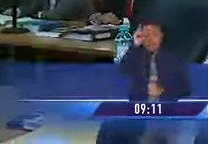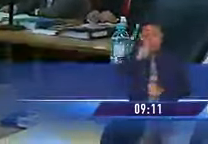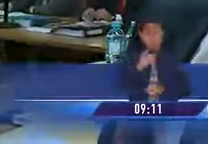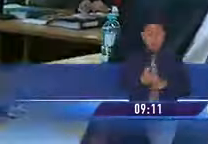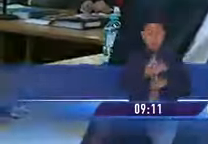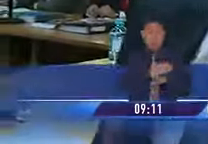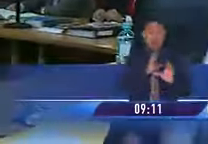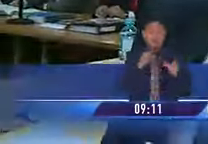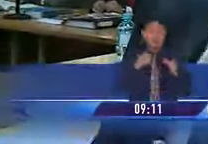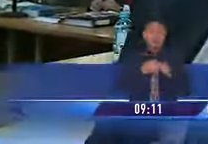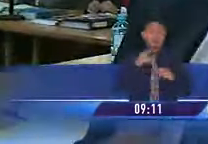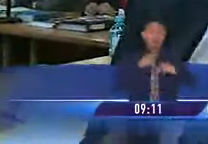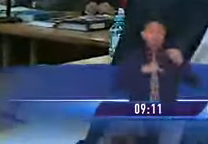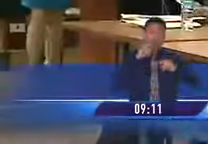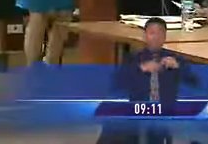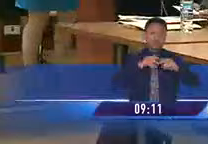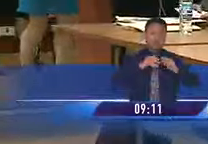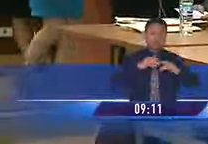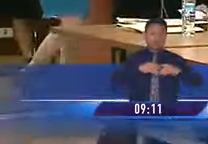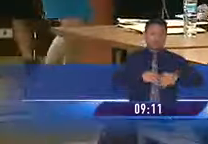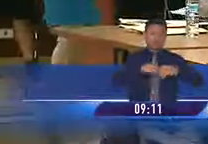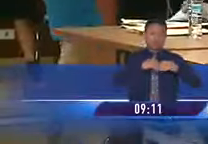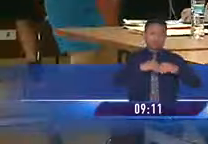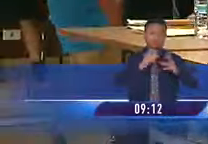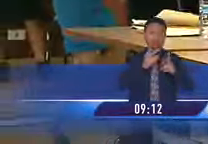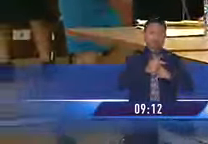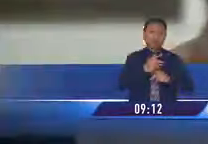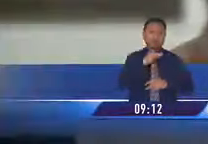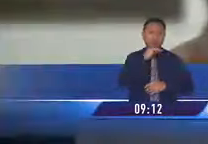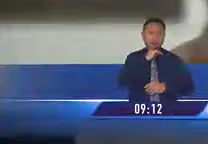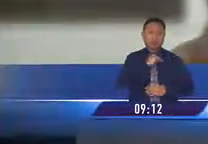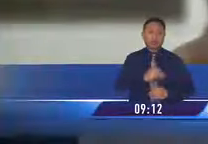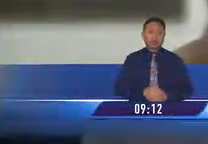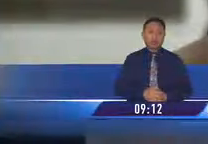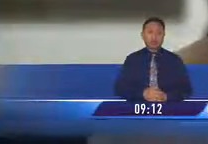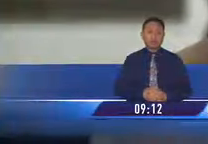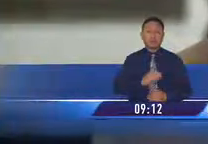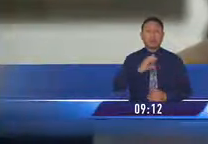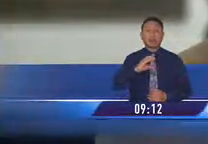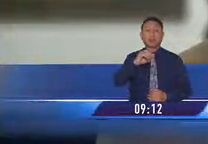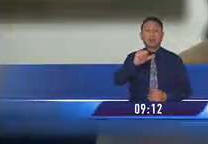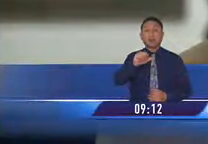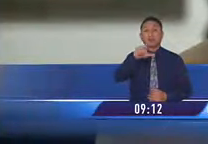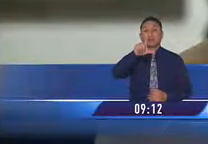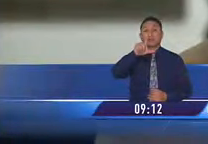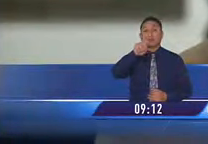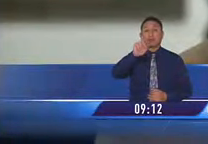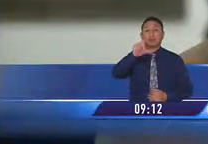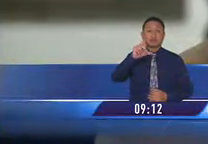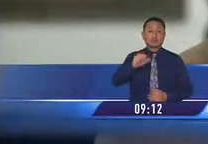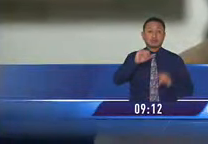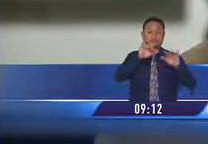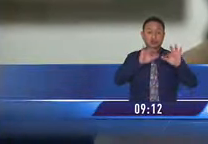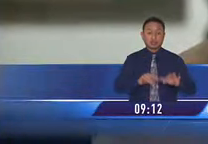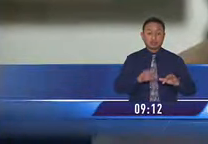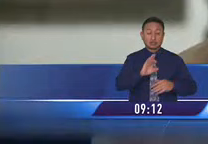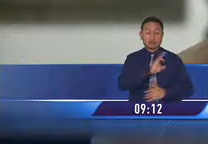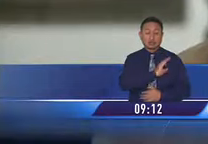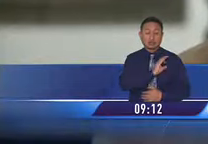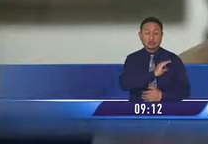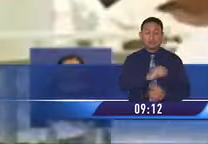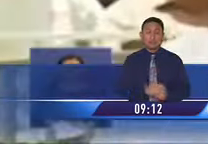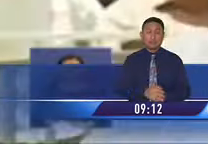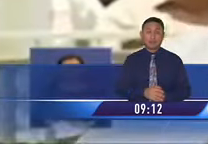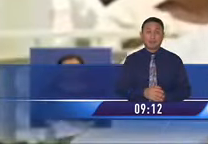Comité para la Reconstrucción y Reactivación Productiva y del Empleo, Carlos Bernal, quien en ese momento era el secretario técnico del